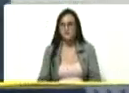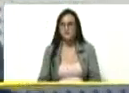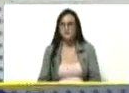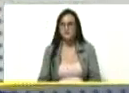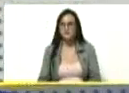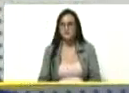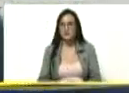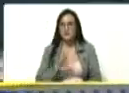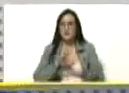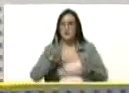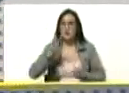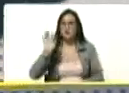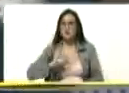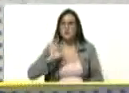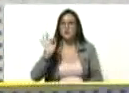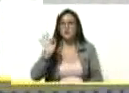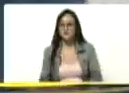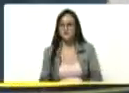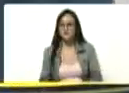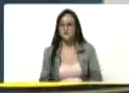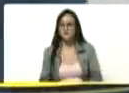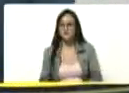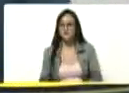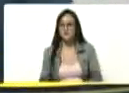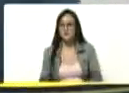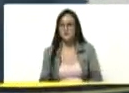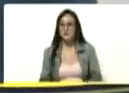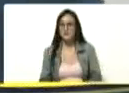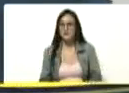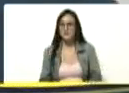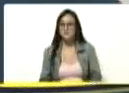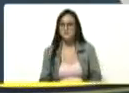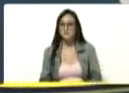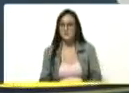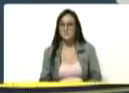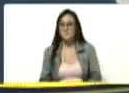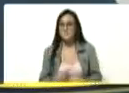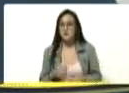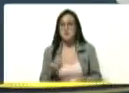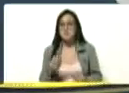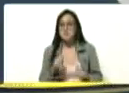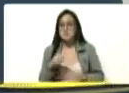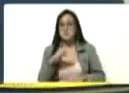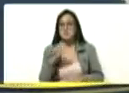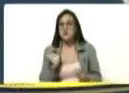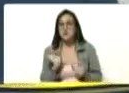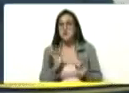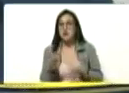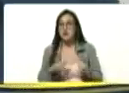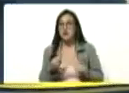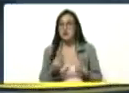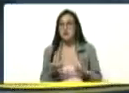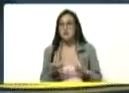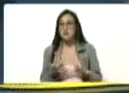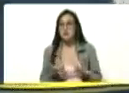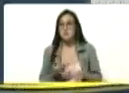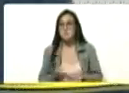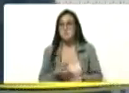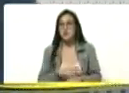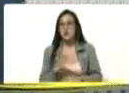El 98%, el 99%. Pero no pasa nada. Y más bien recrudecen